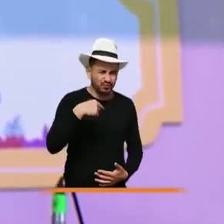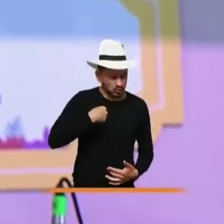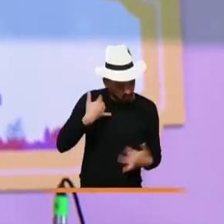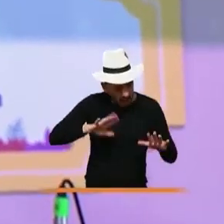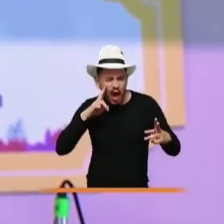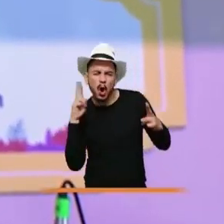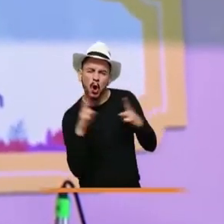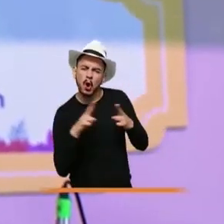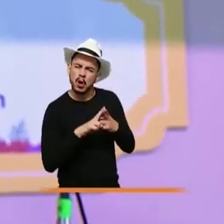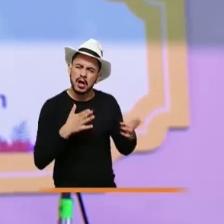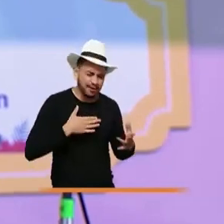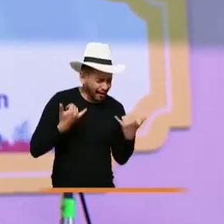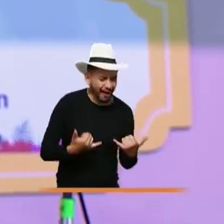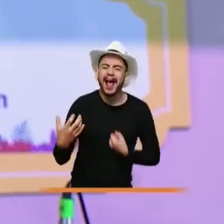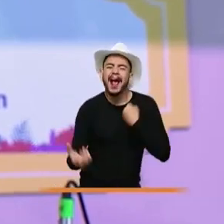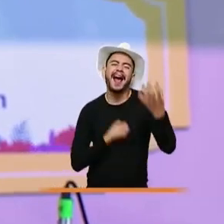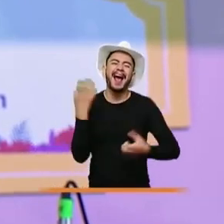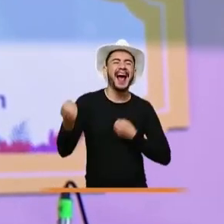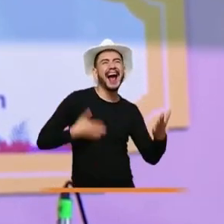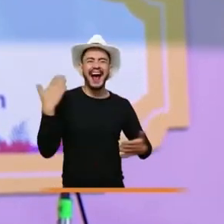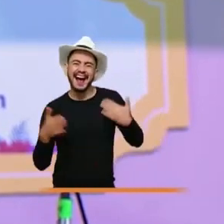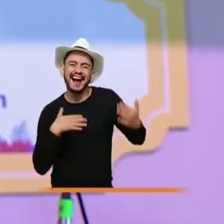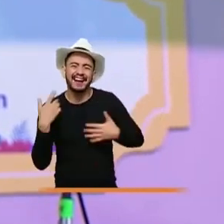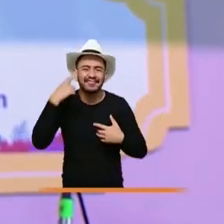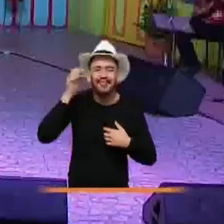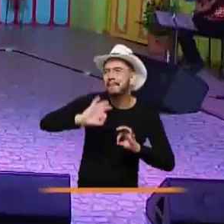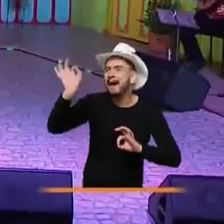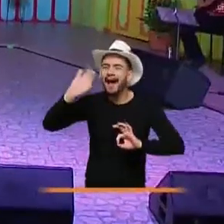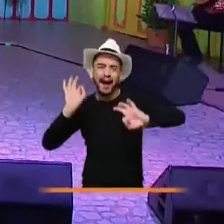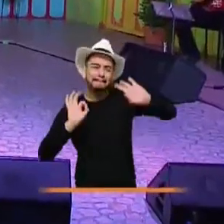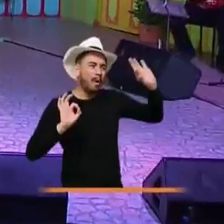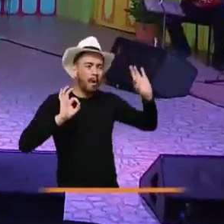estoy disfrutó las mieles de la victoria